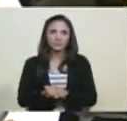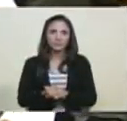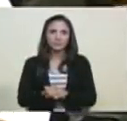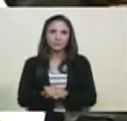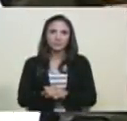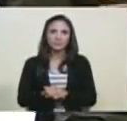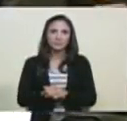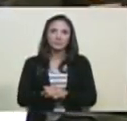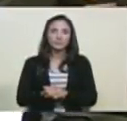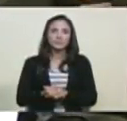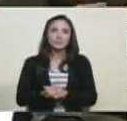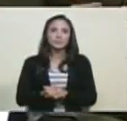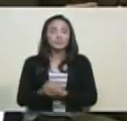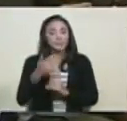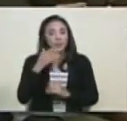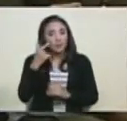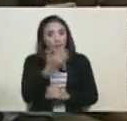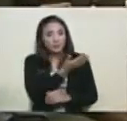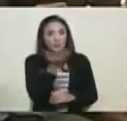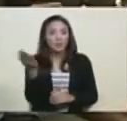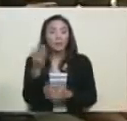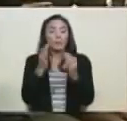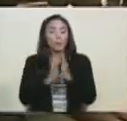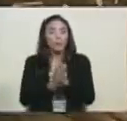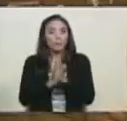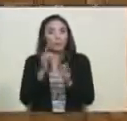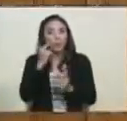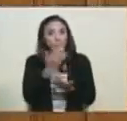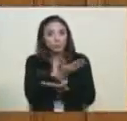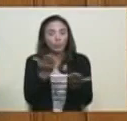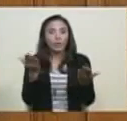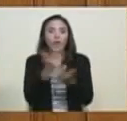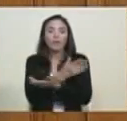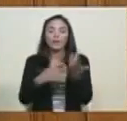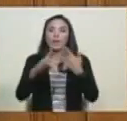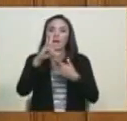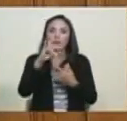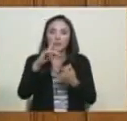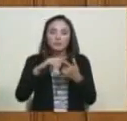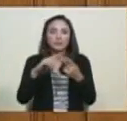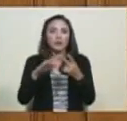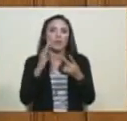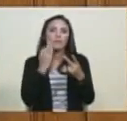Correcto. Yo les agradezco a través de Facebook, a través de Instagram,